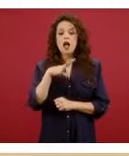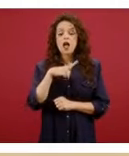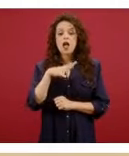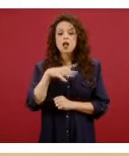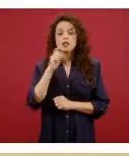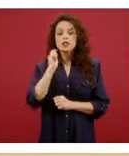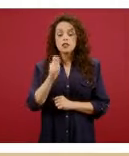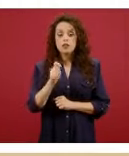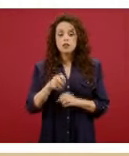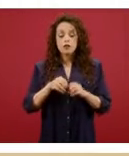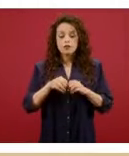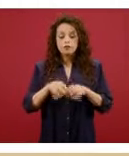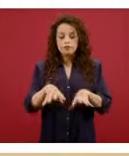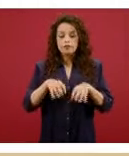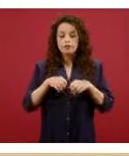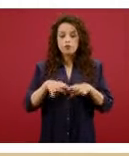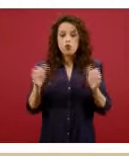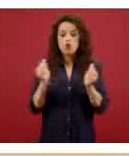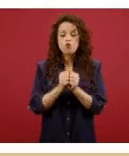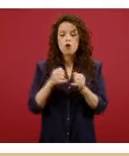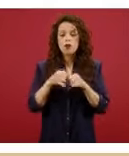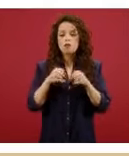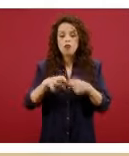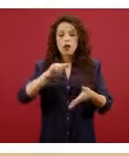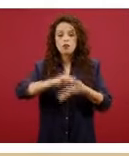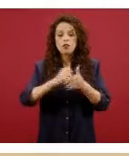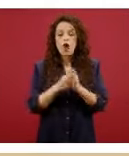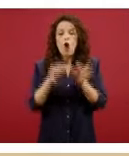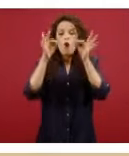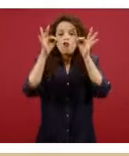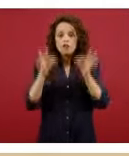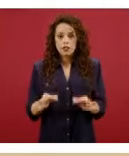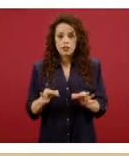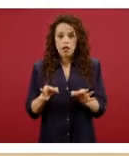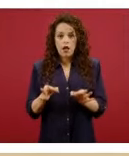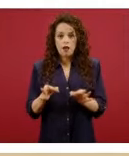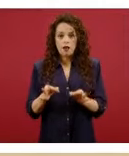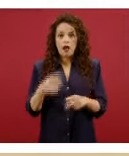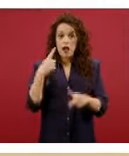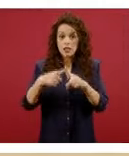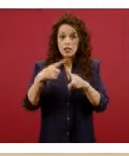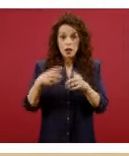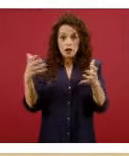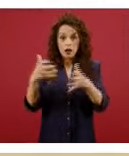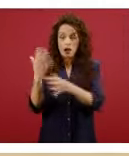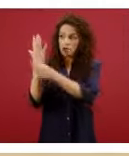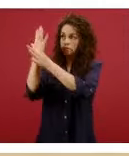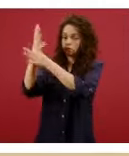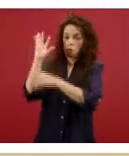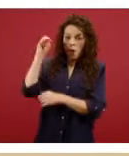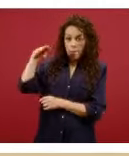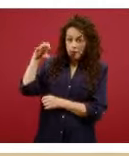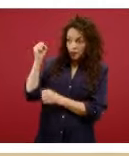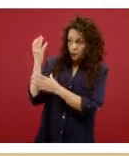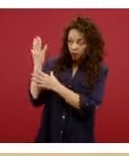en las publicaciones técnicas oficiales de la Organización Mundial de la Salud, de los